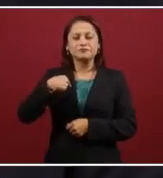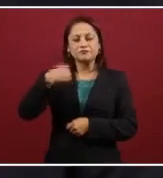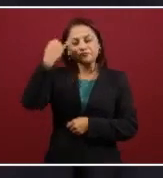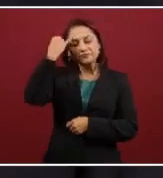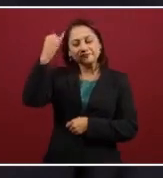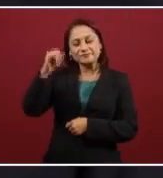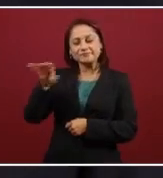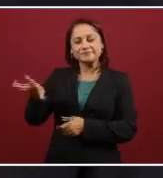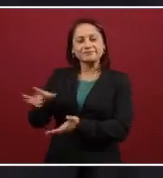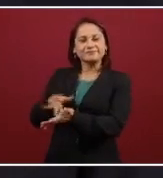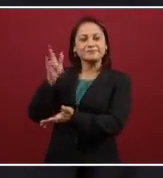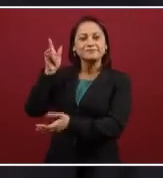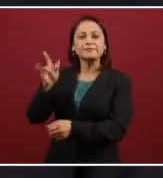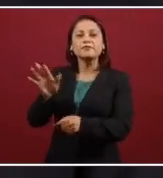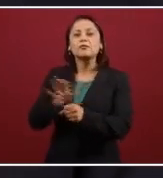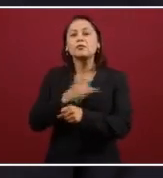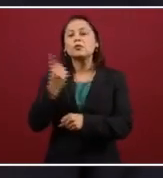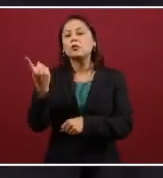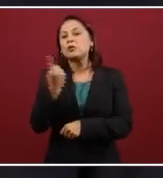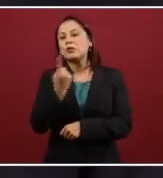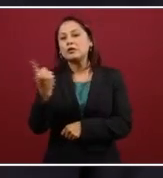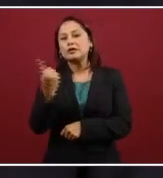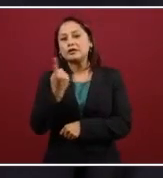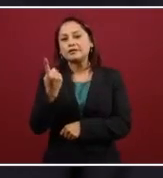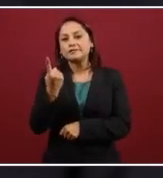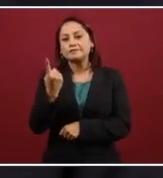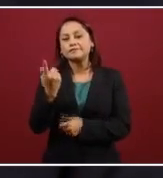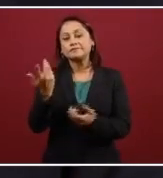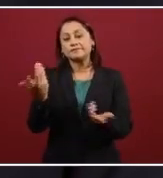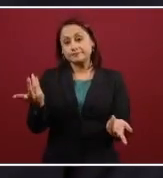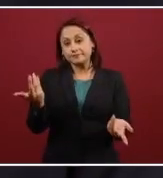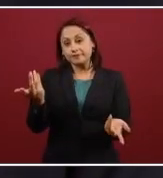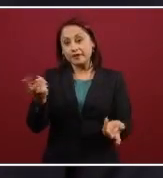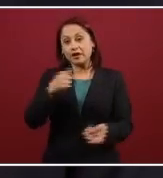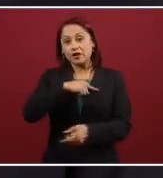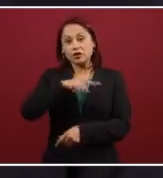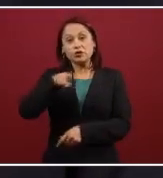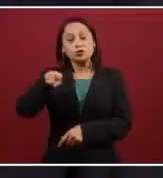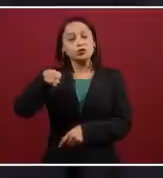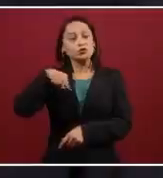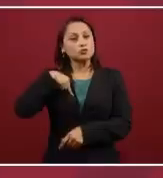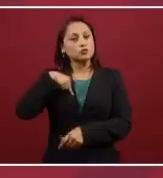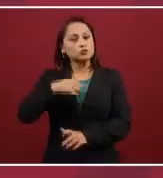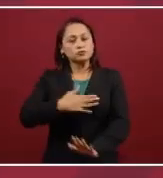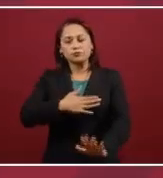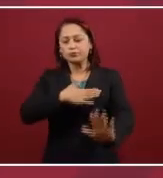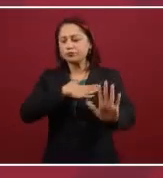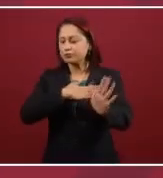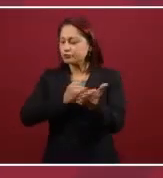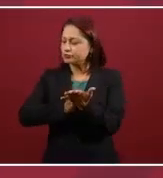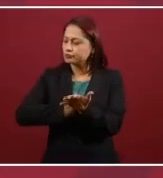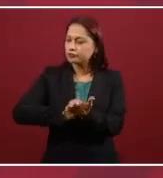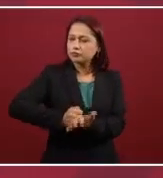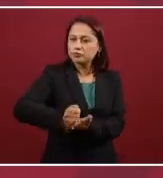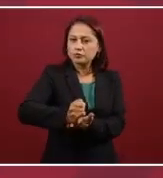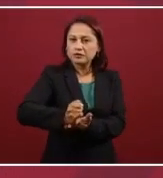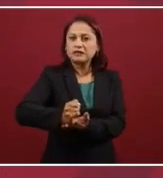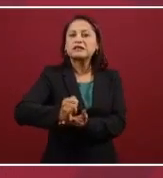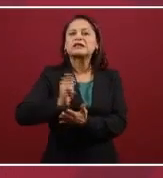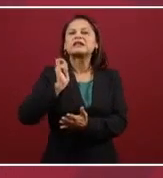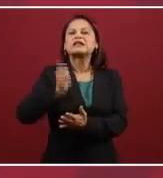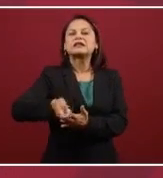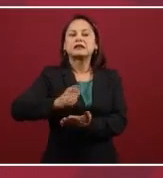tenemos el mandato de cambiar, tenemos la convicción de que debe de